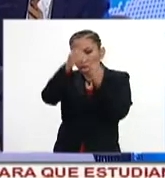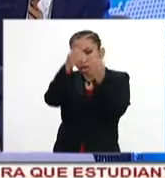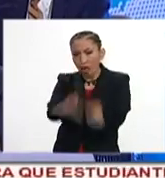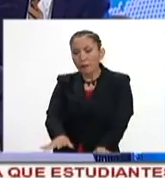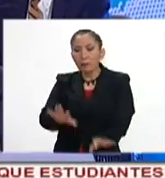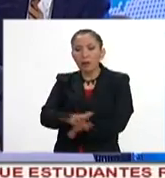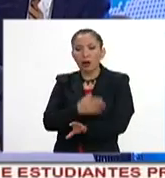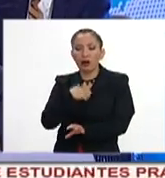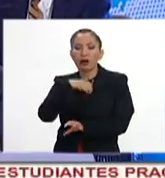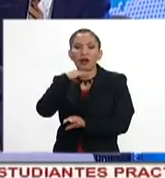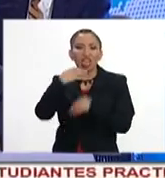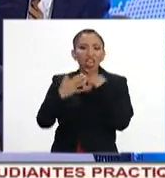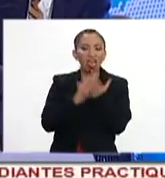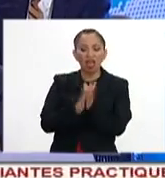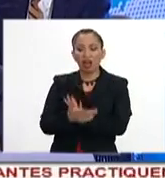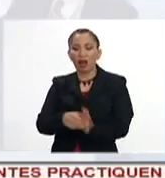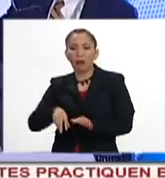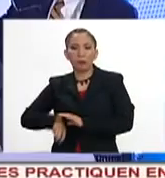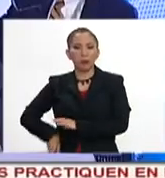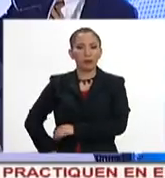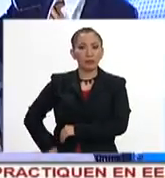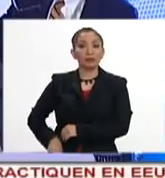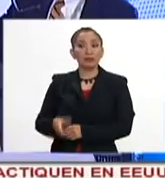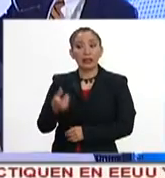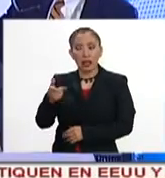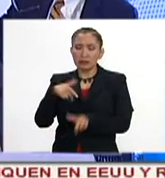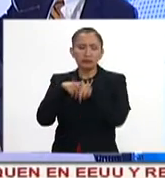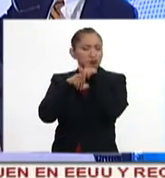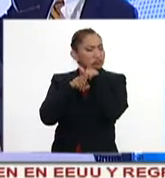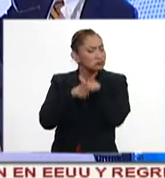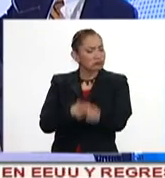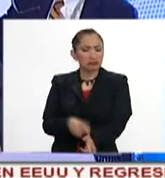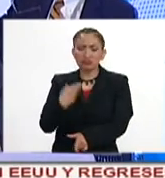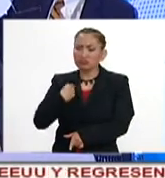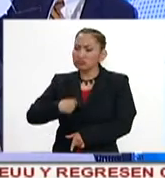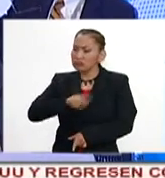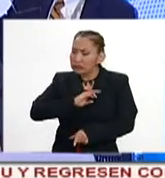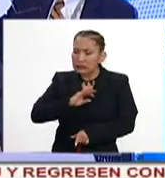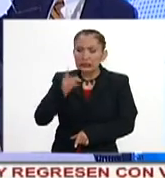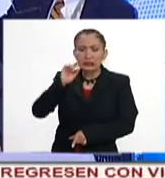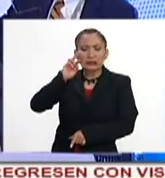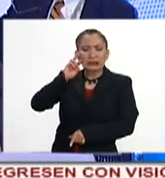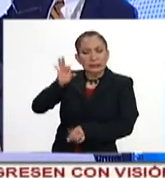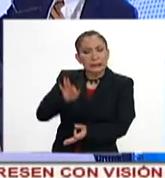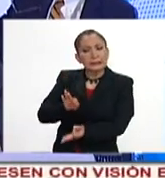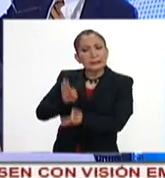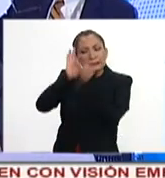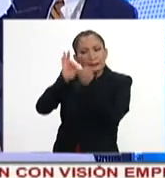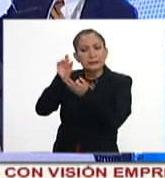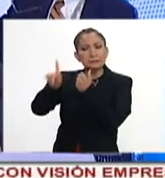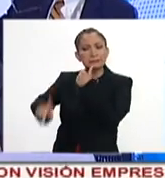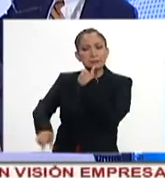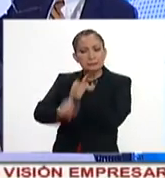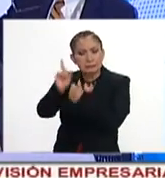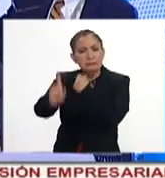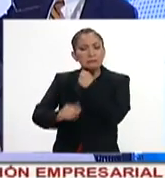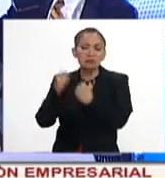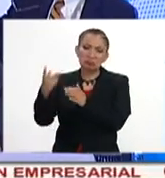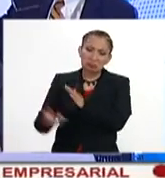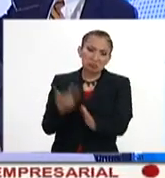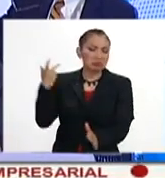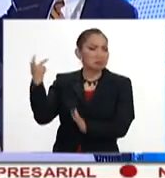por ese flagelo. Vamos a continuar enfrentando retos